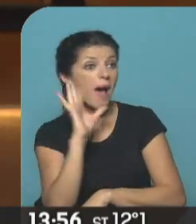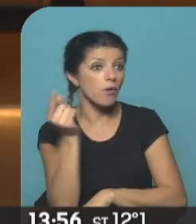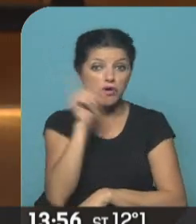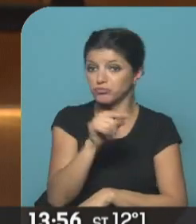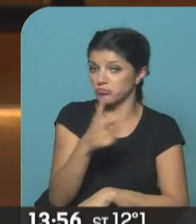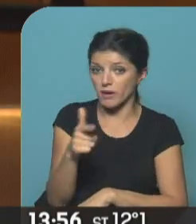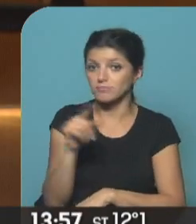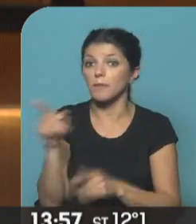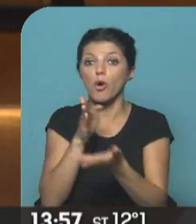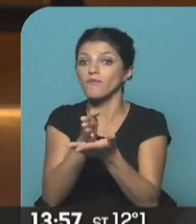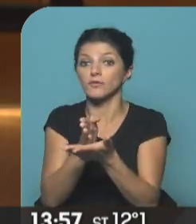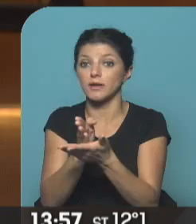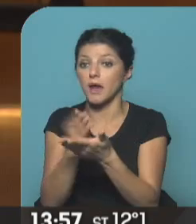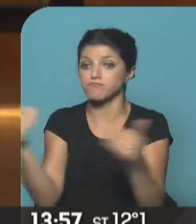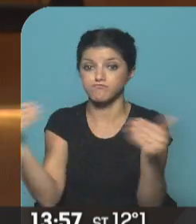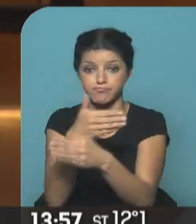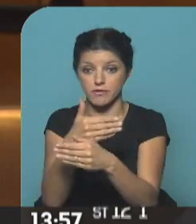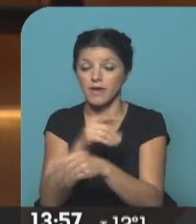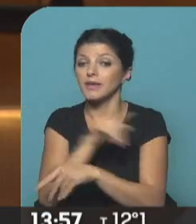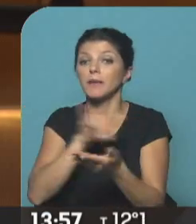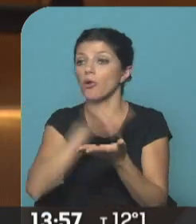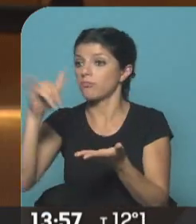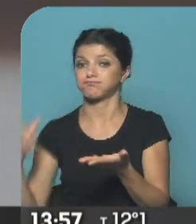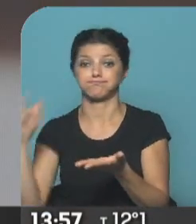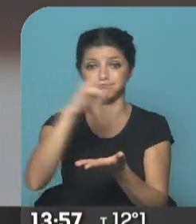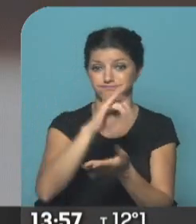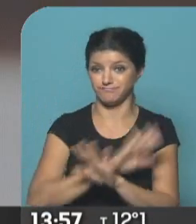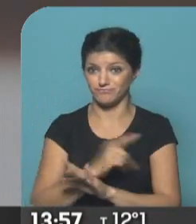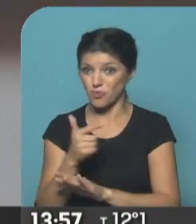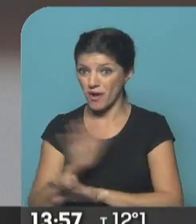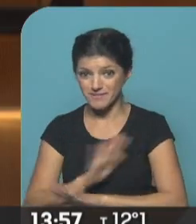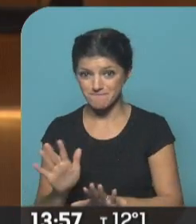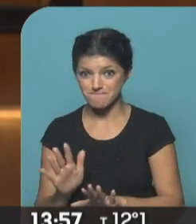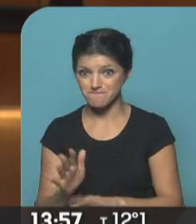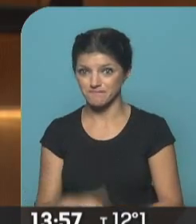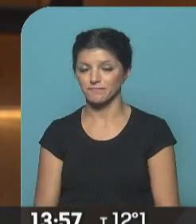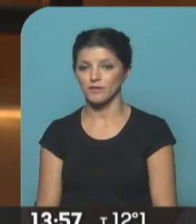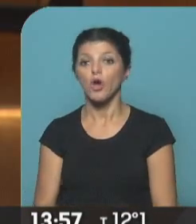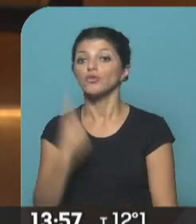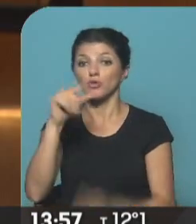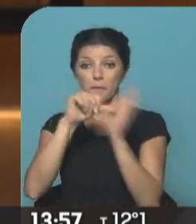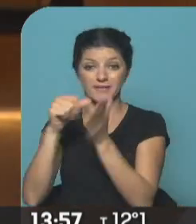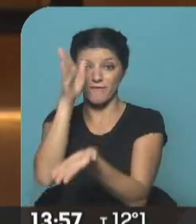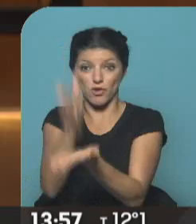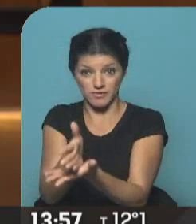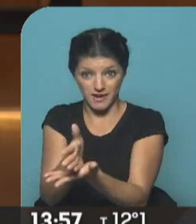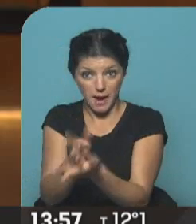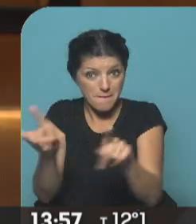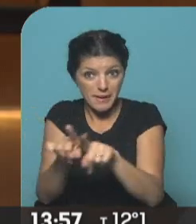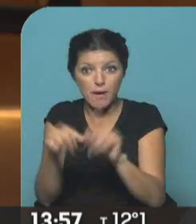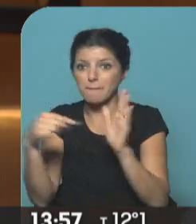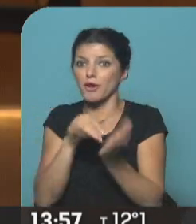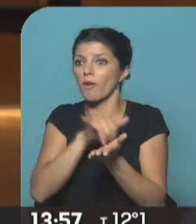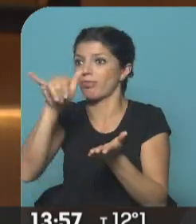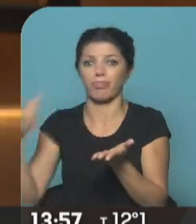cruces fronterizos prácticamente y no hay vuelos directos entre las capitales. Este es todo un dato. Claro. Países fronterizos que no tienen vuelos directos. El